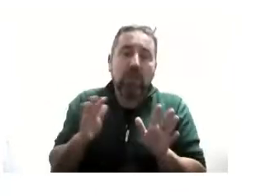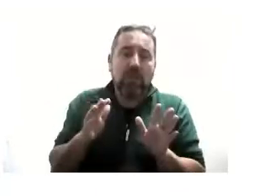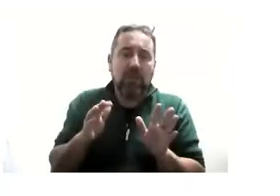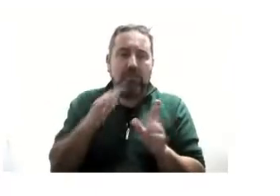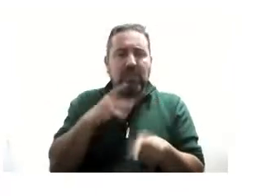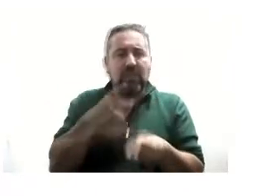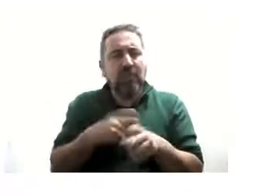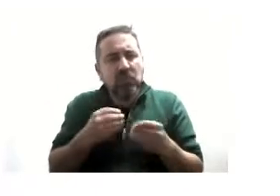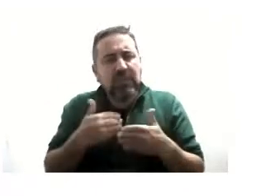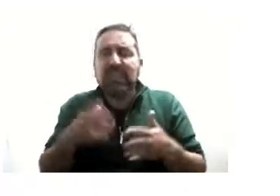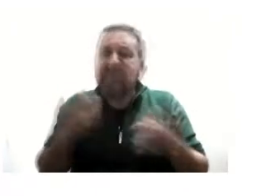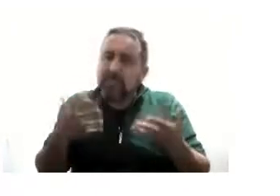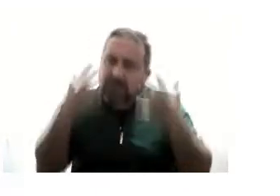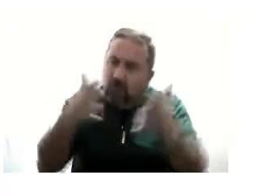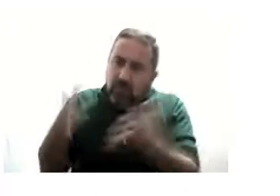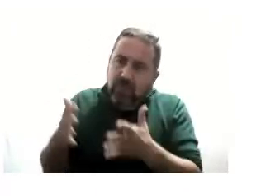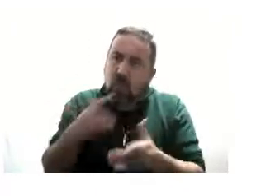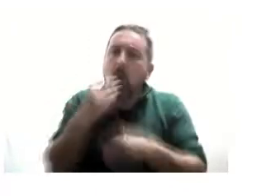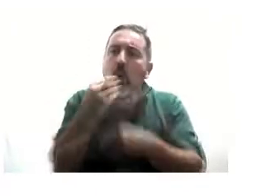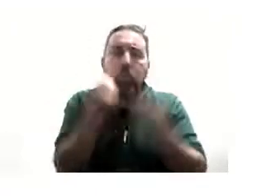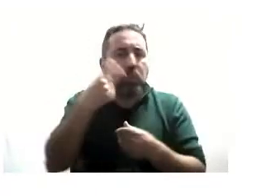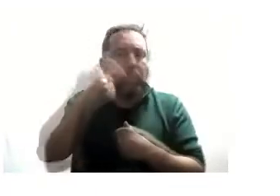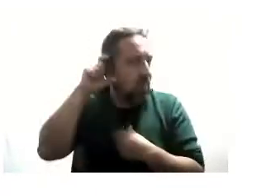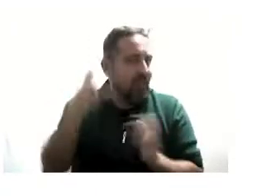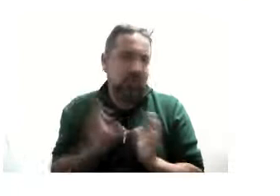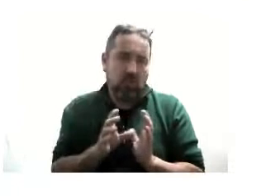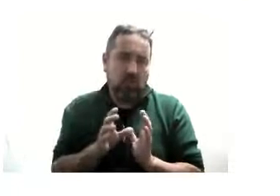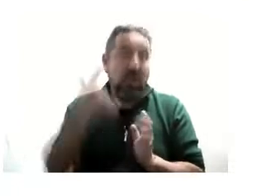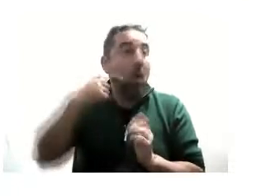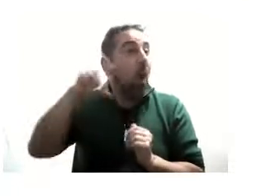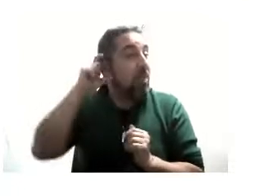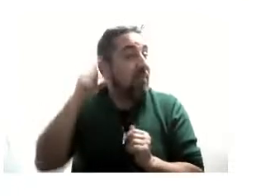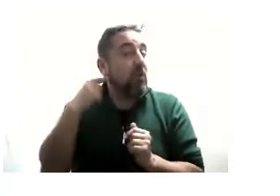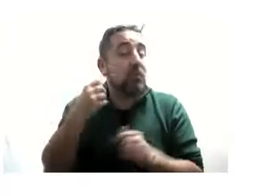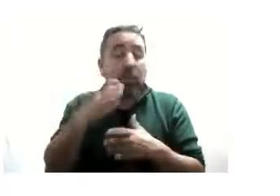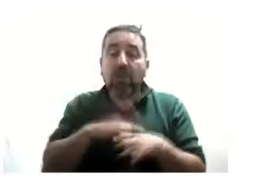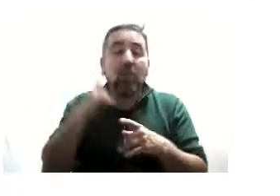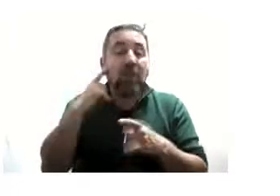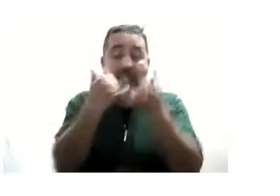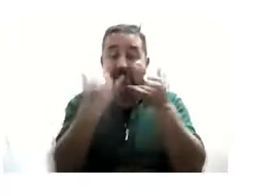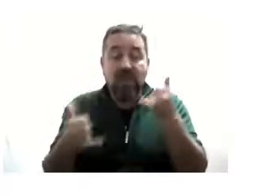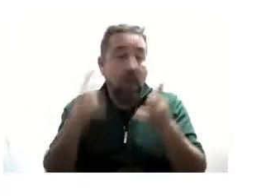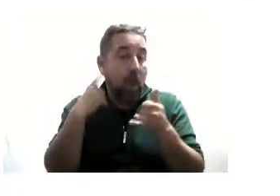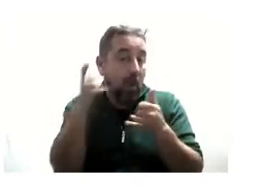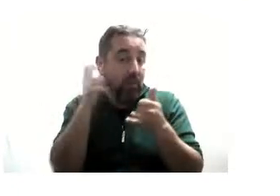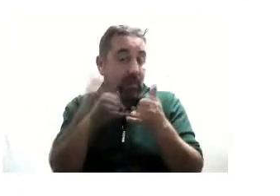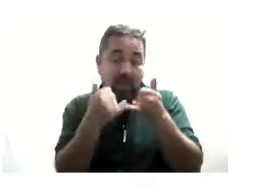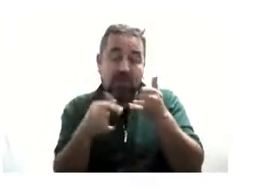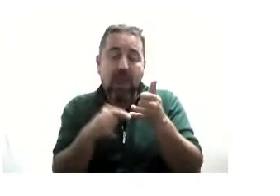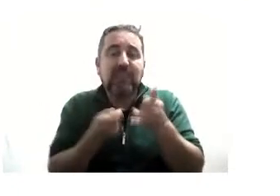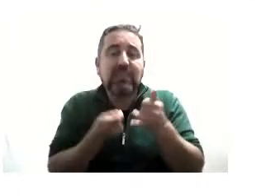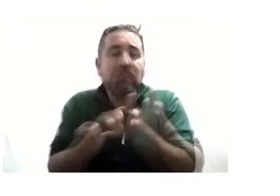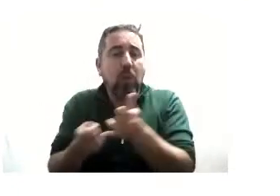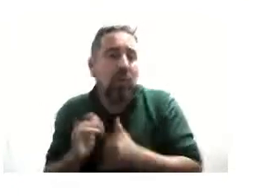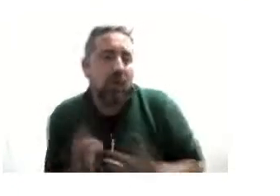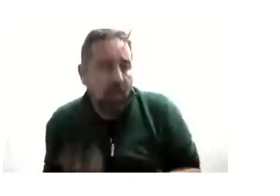es muy recomendable siempre utilizar los audífonos, porque eso de alguna forma mantiene estimulada la vía auditiva, y si algún día hay que dar un salto en implante